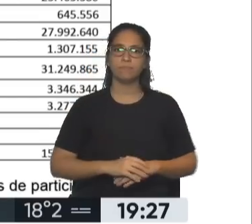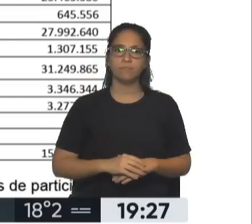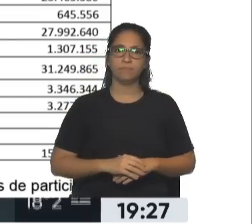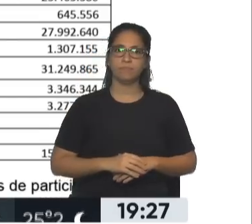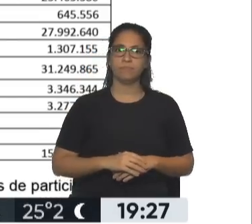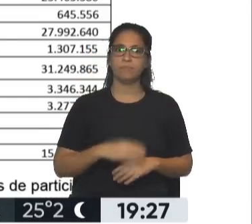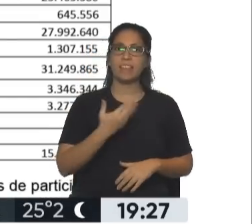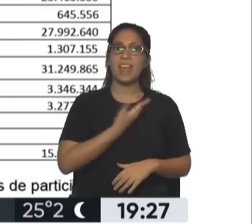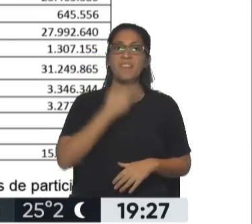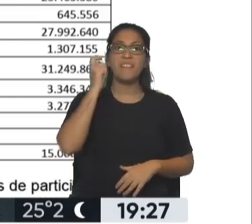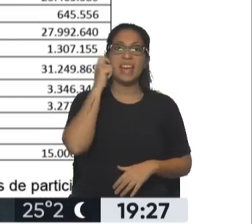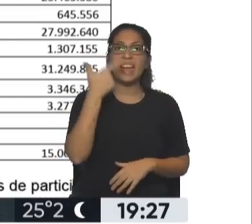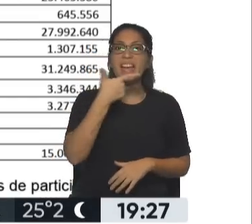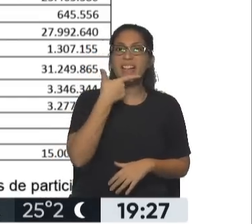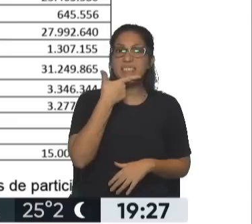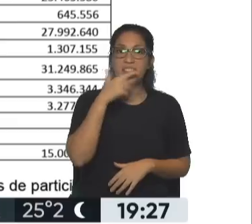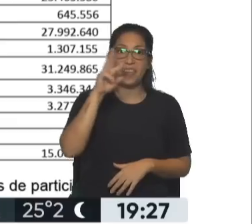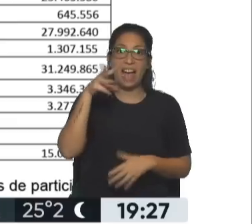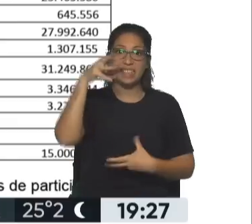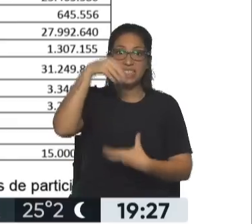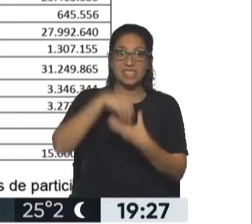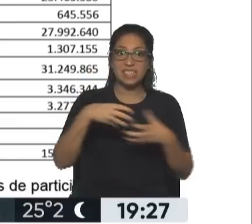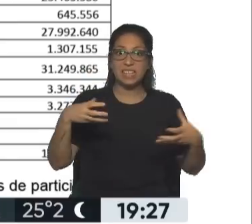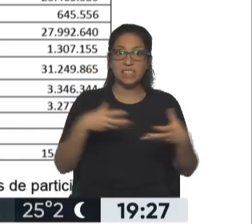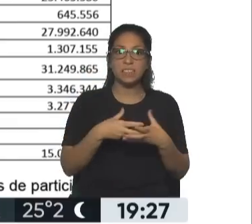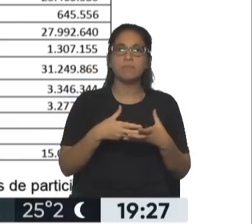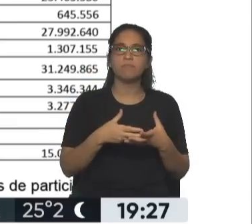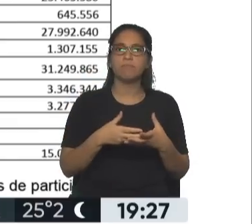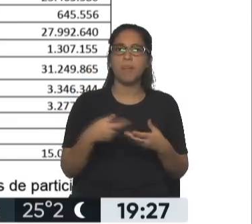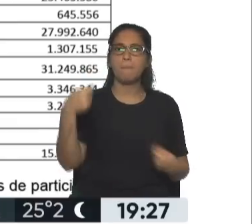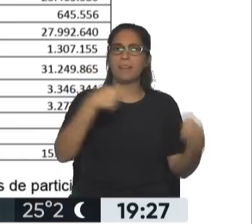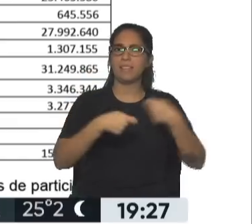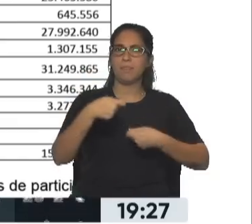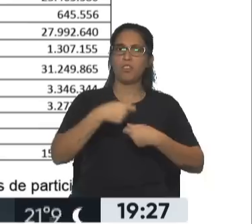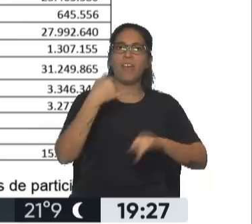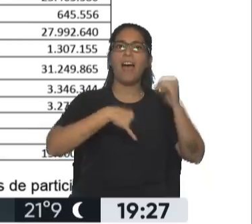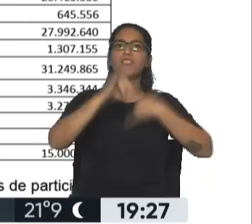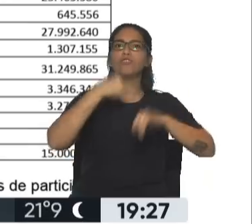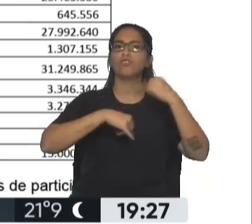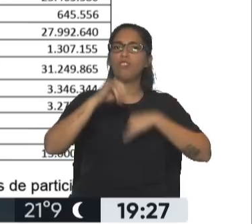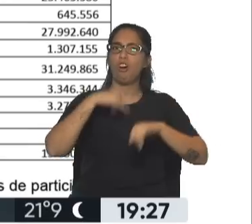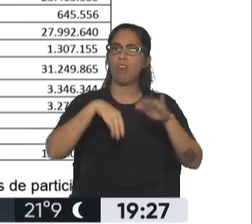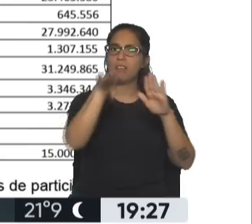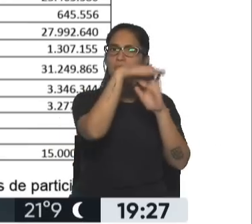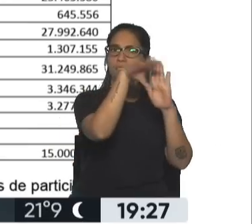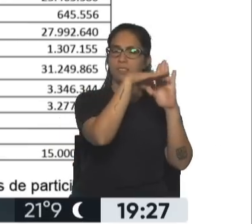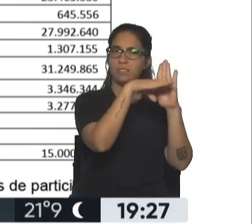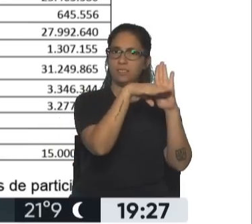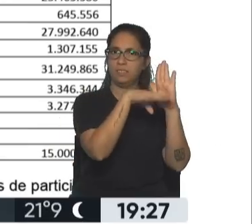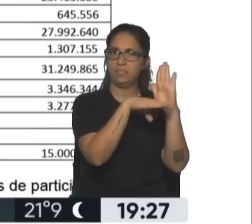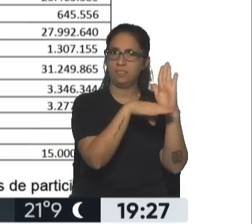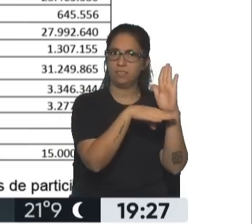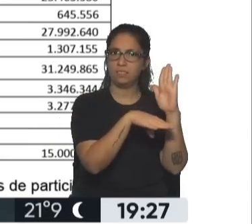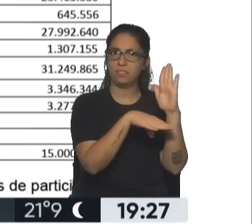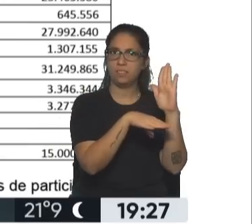el FGS tiene participación accionaria, tiene las acciones, una participación de las acciones